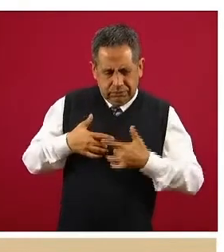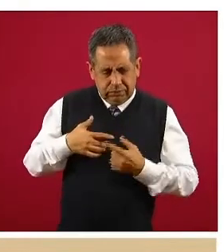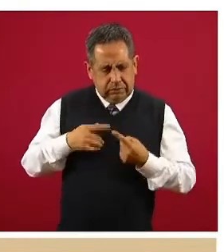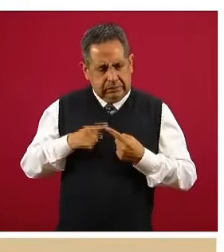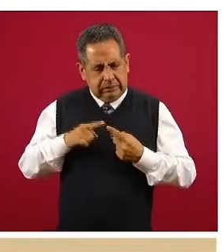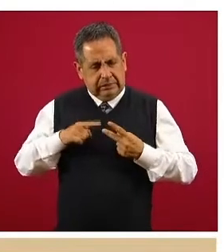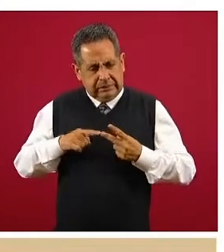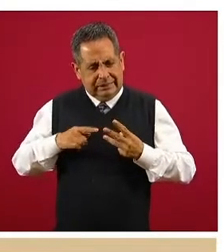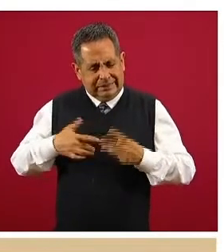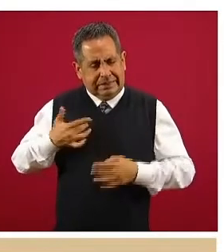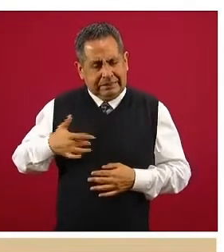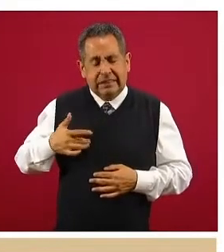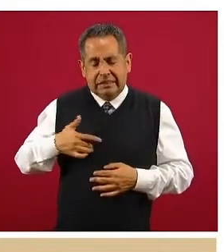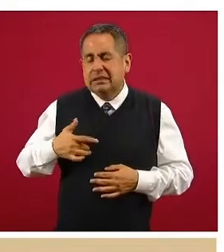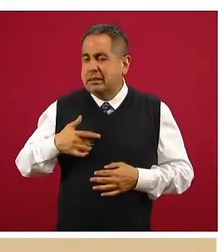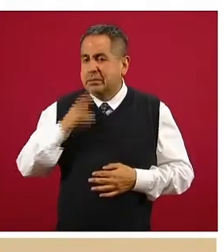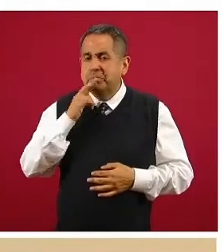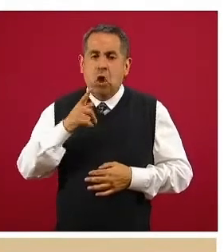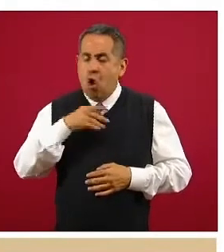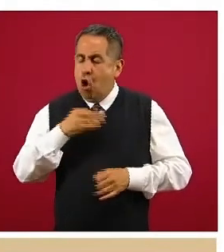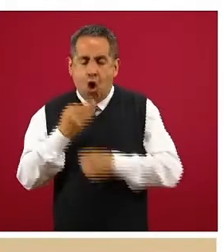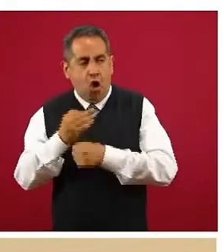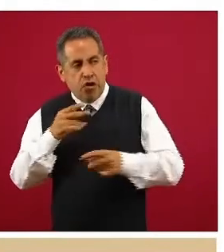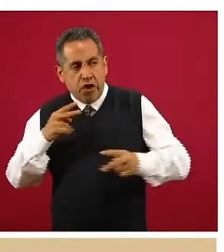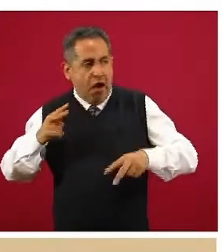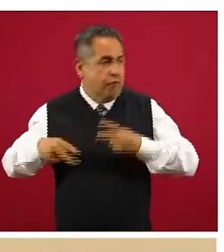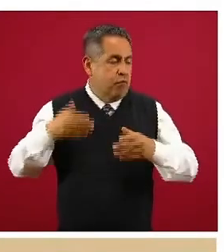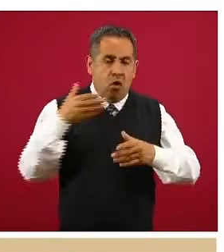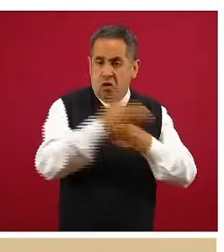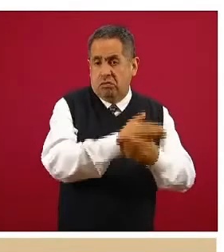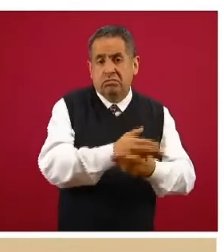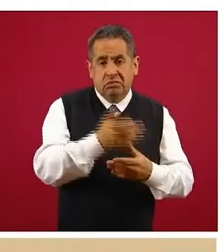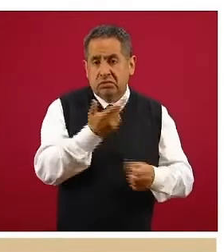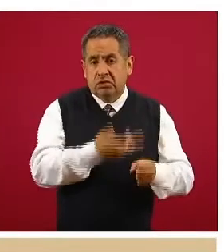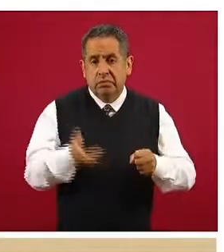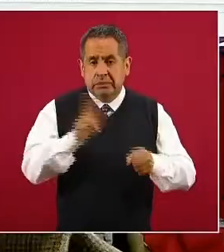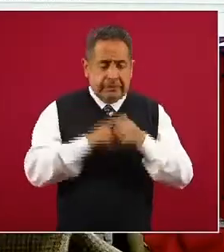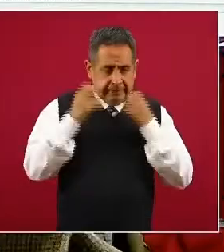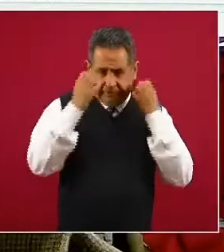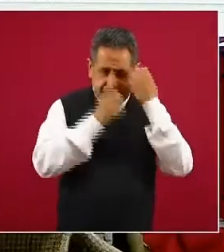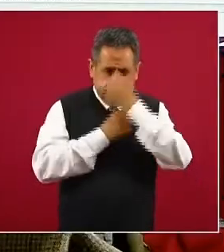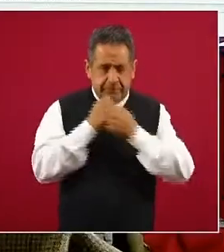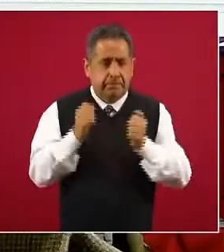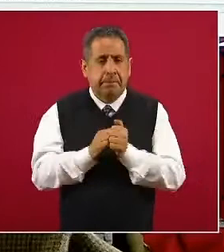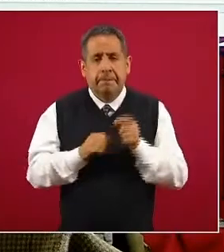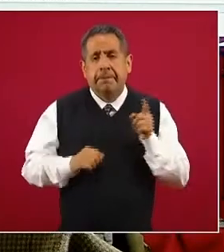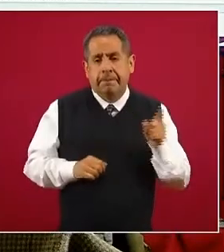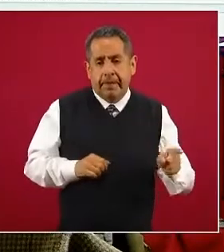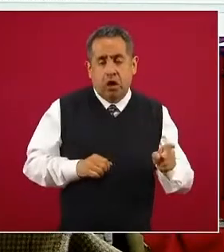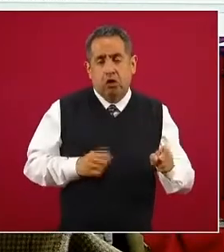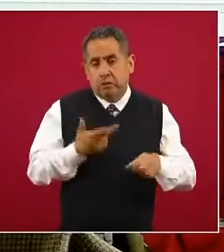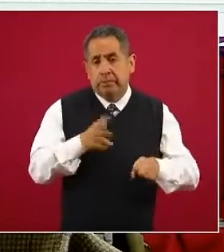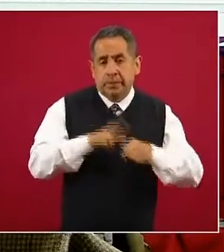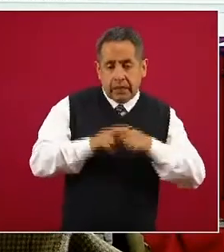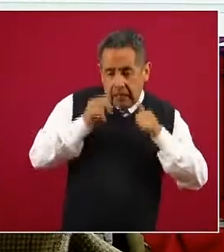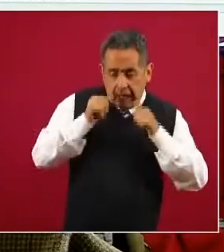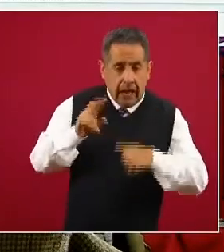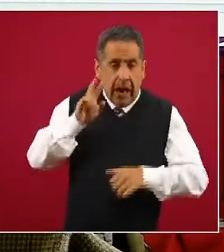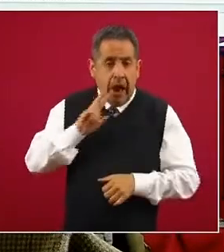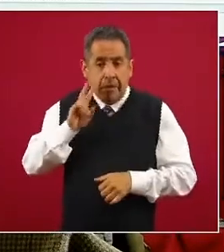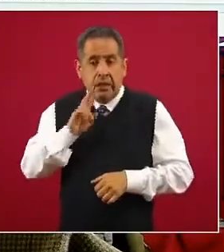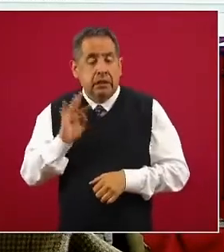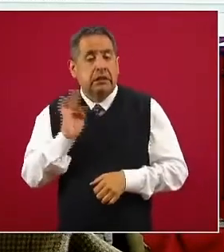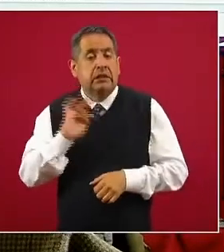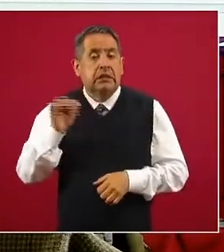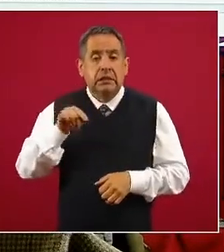estos signos de alarma deben inmediatamente acudir a una valoración en una unidad médica. Si estos